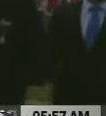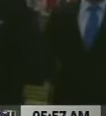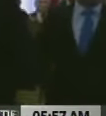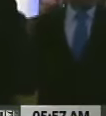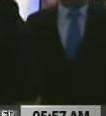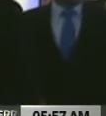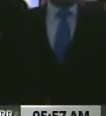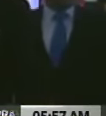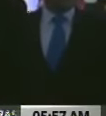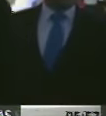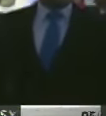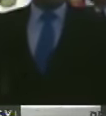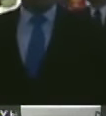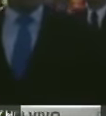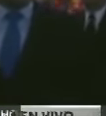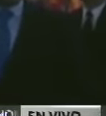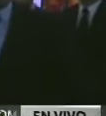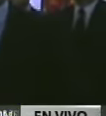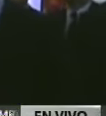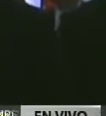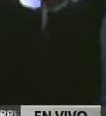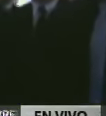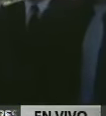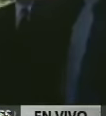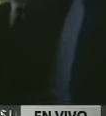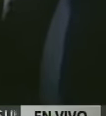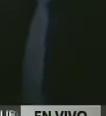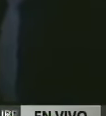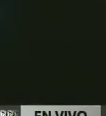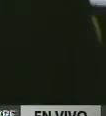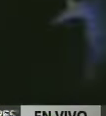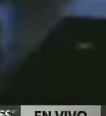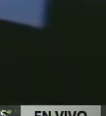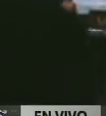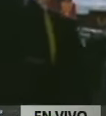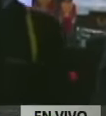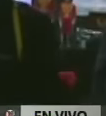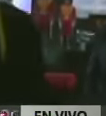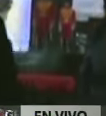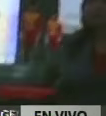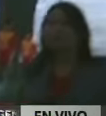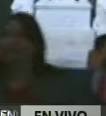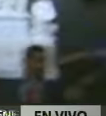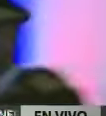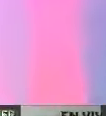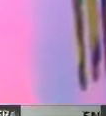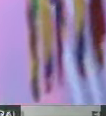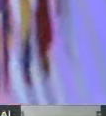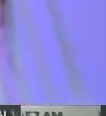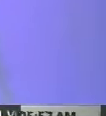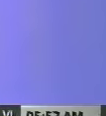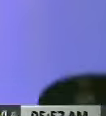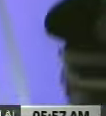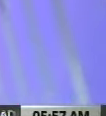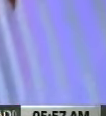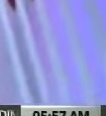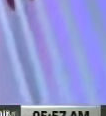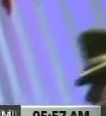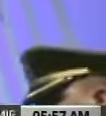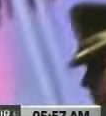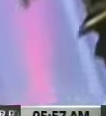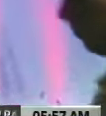militares respectivos, para realmente poder hacer un homenaje digno a Ezequiel Zamora,